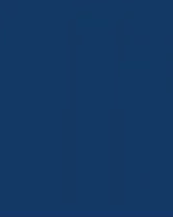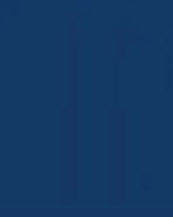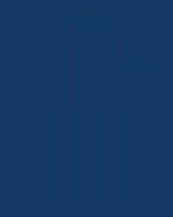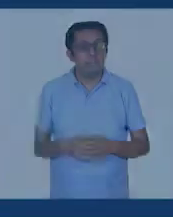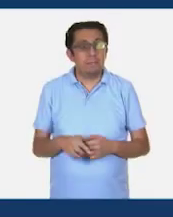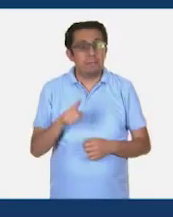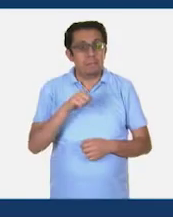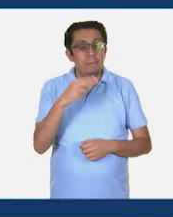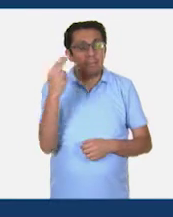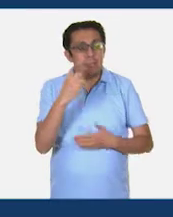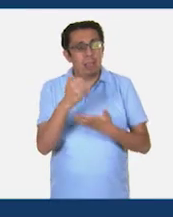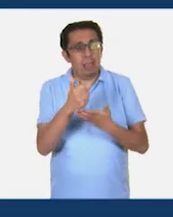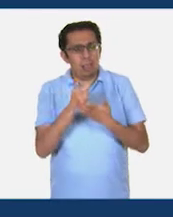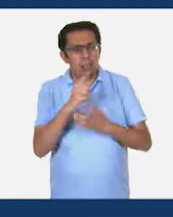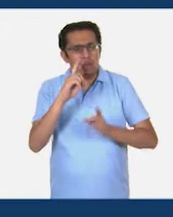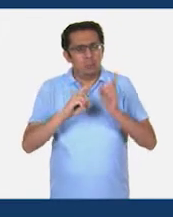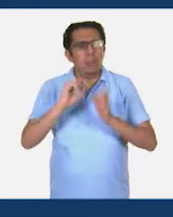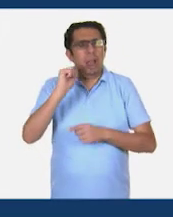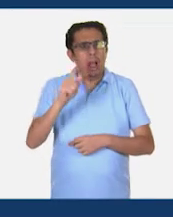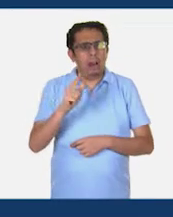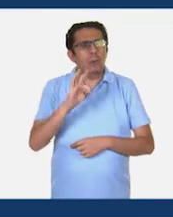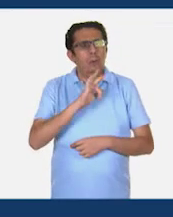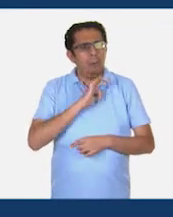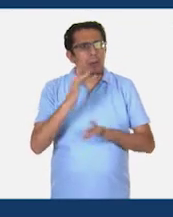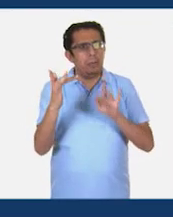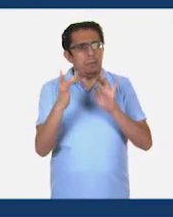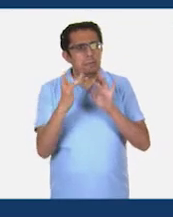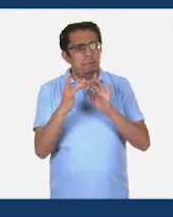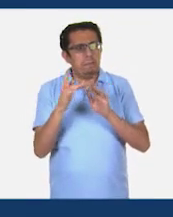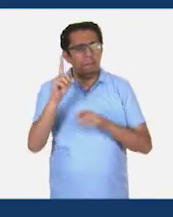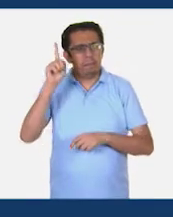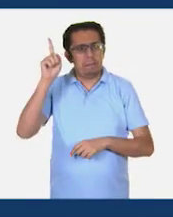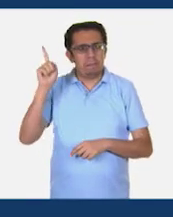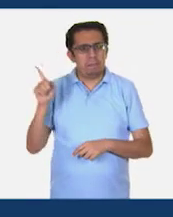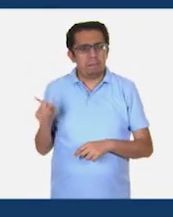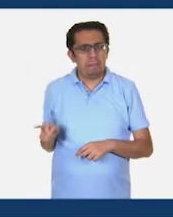Si necesitas ayuda para resolver tus dudas, contáctanos.